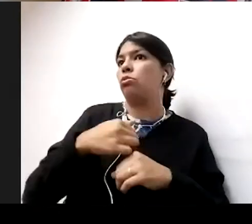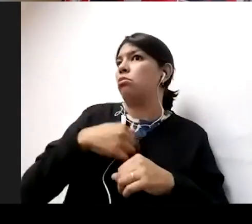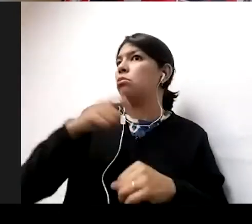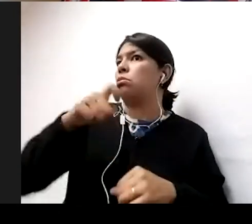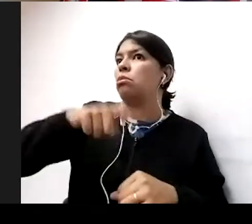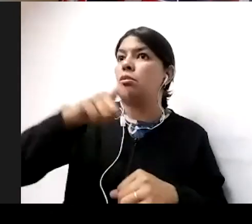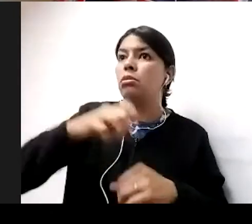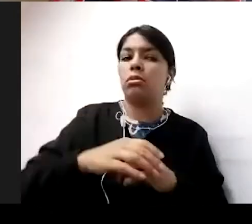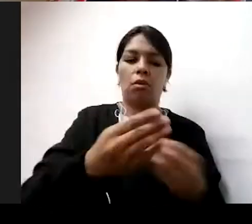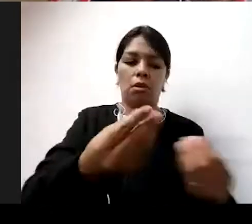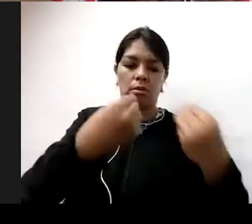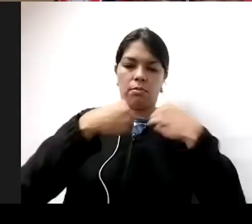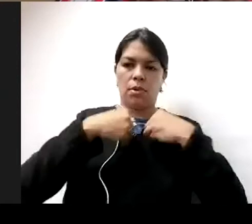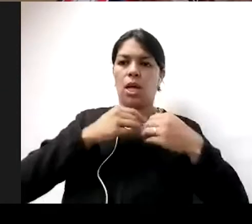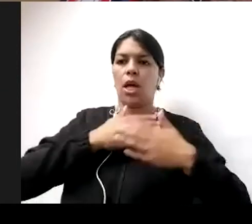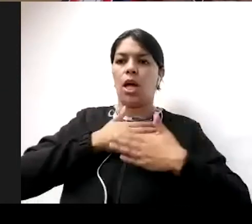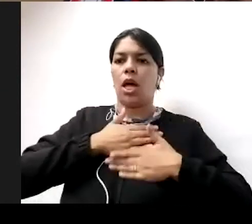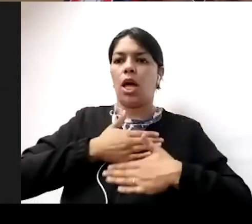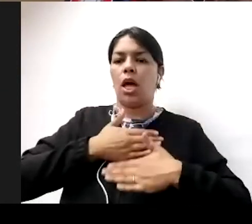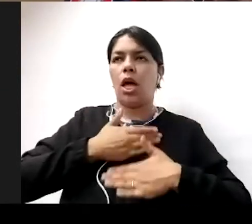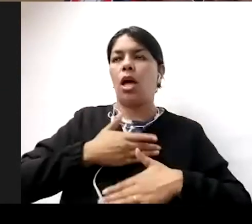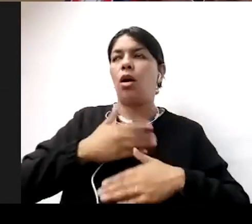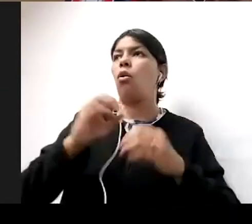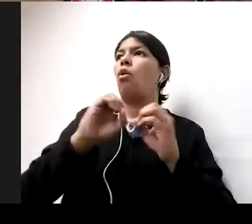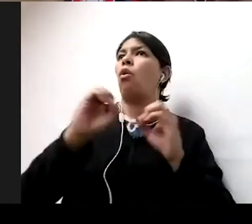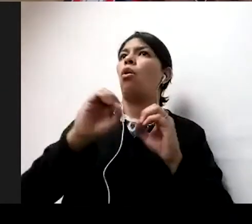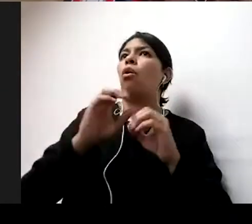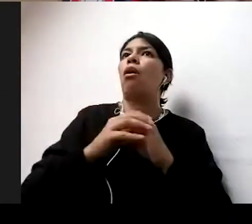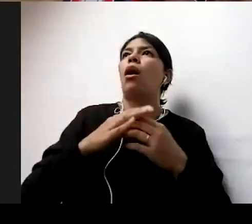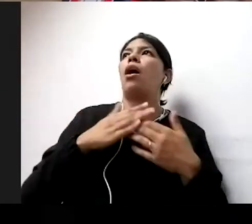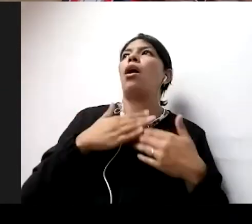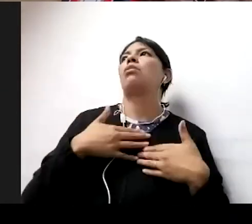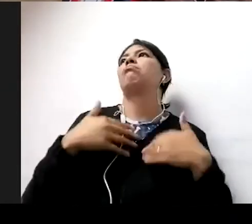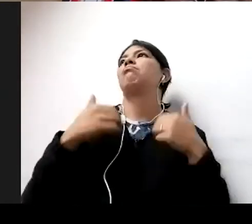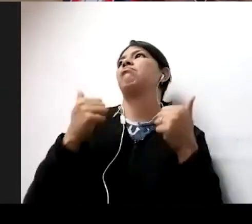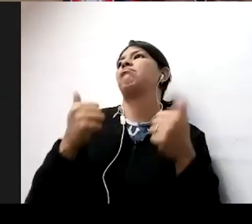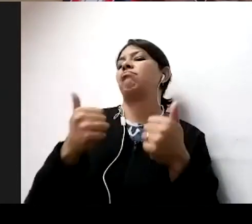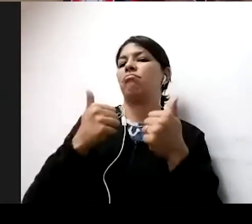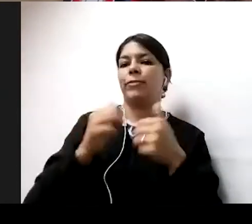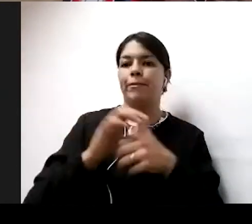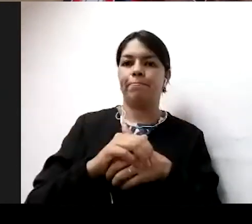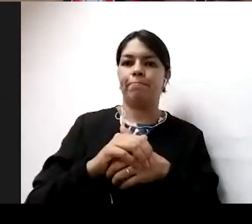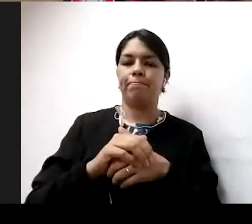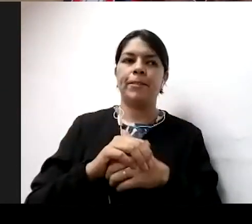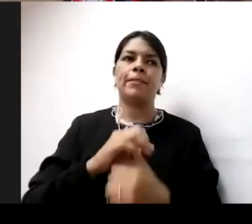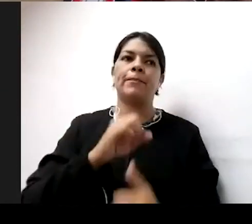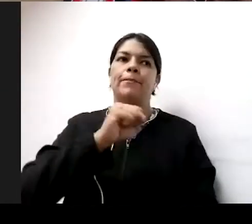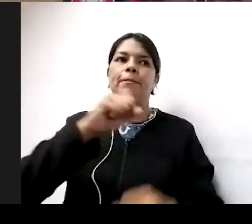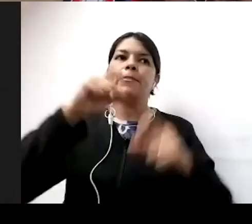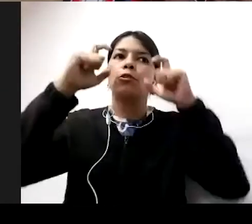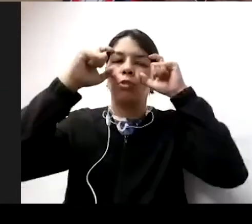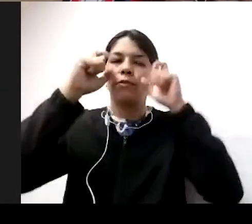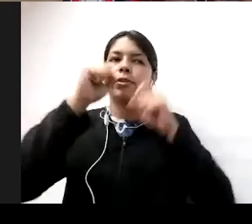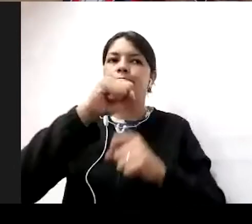sentirse tranquilo o una sensación de bienestar. Así es, Wilfer. En este mismo